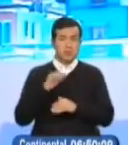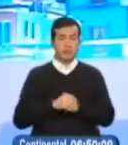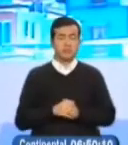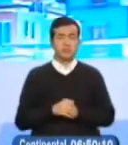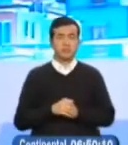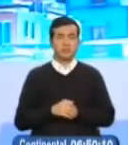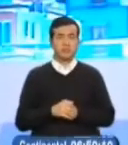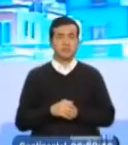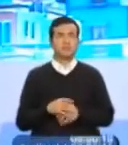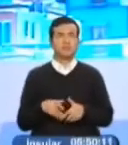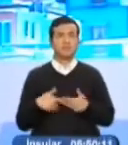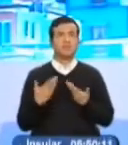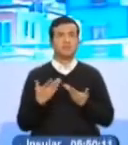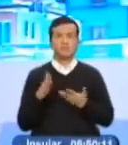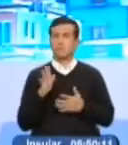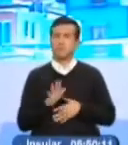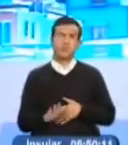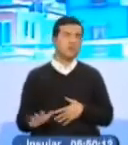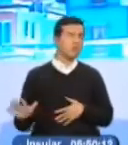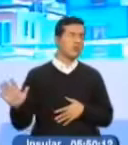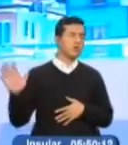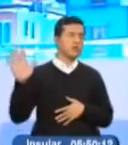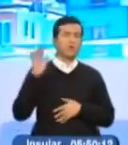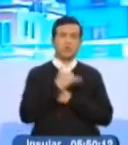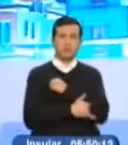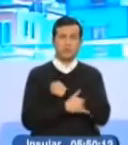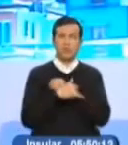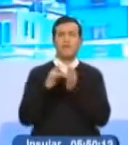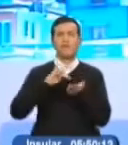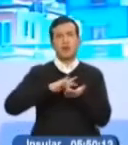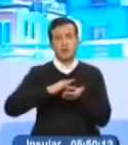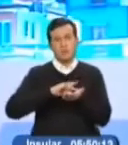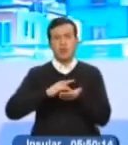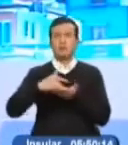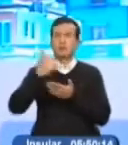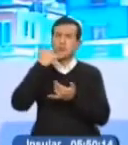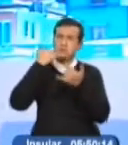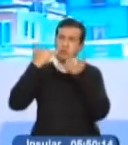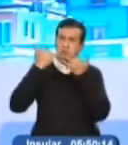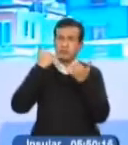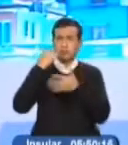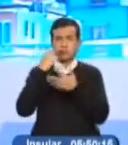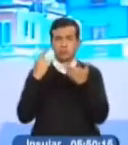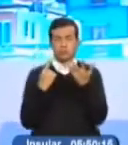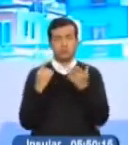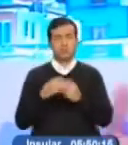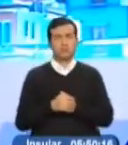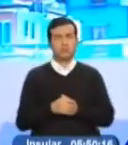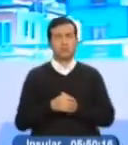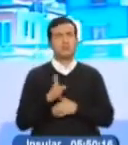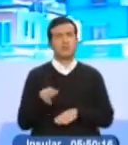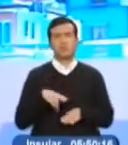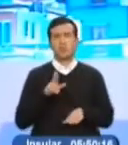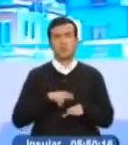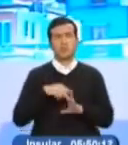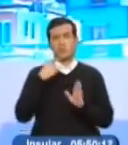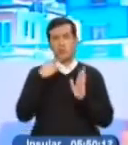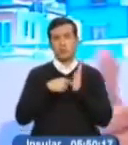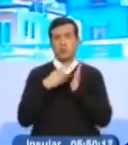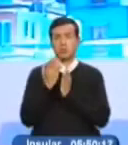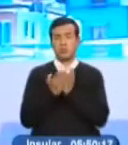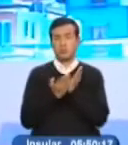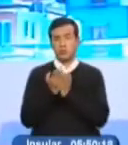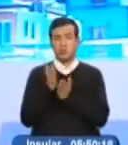o agentes a nivel nacional, cadenas de farmacia, de telefonía móvil. Entonces, es muy común, por ejemplo, los servicios